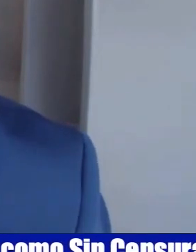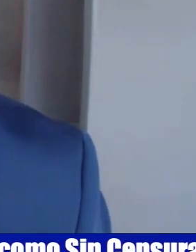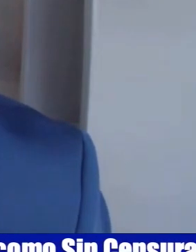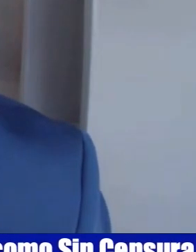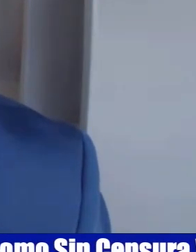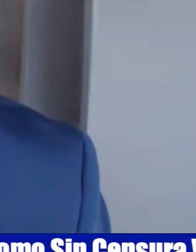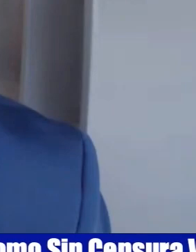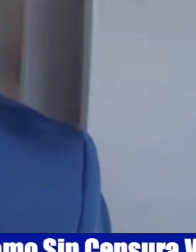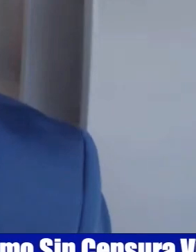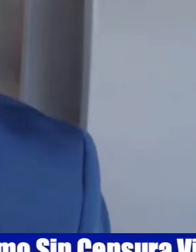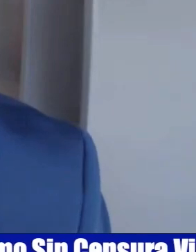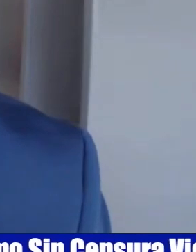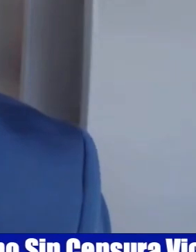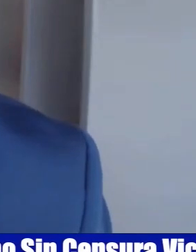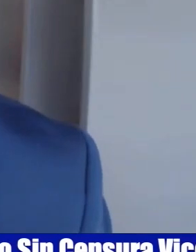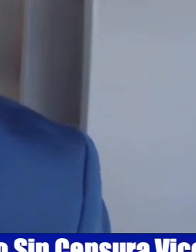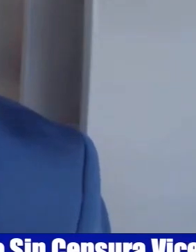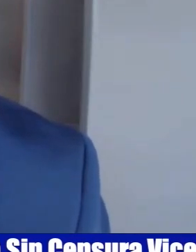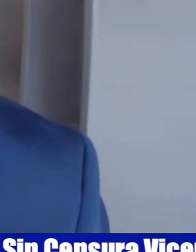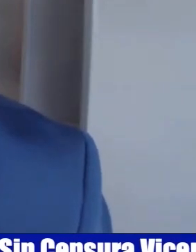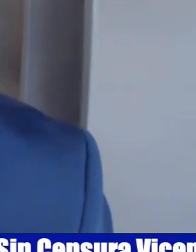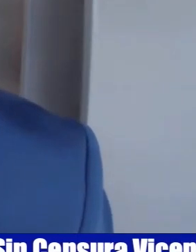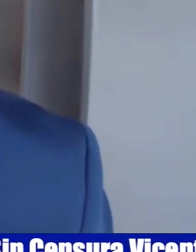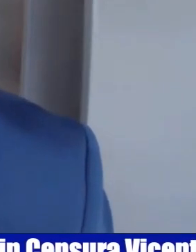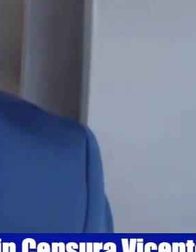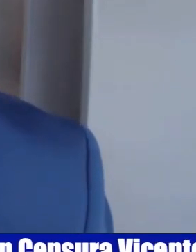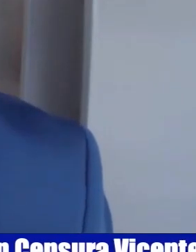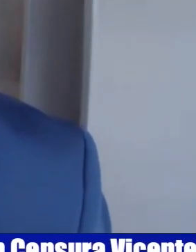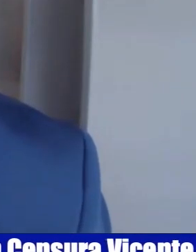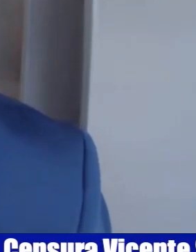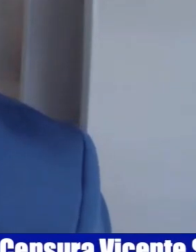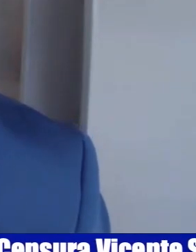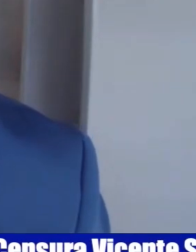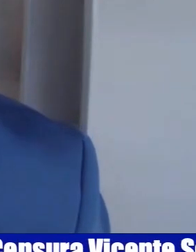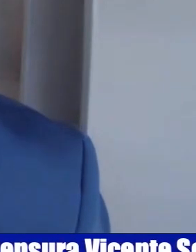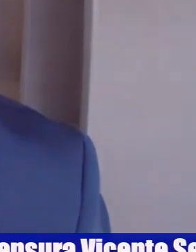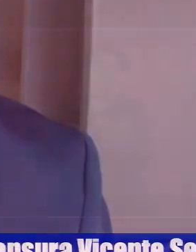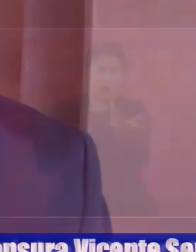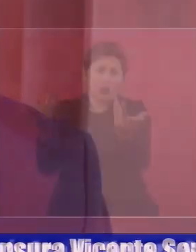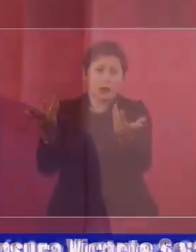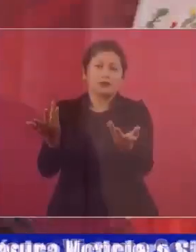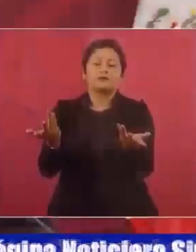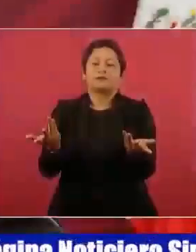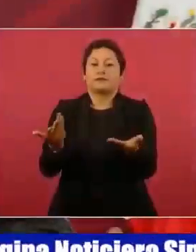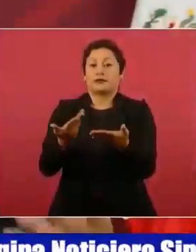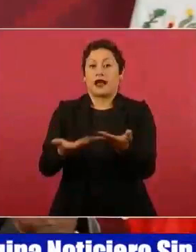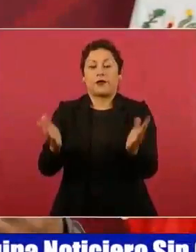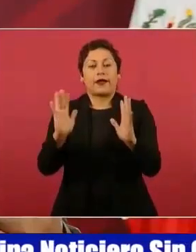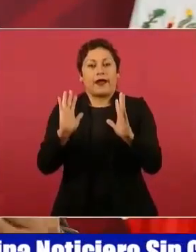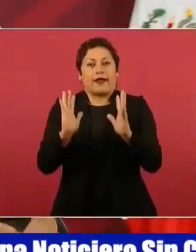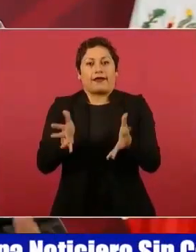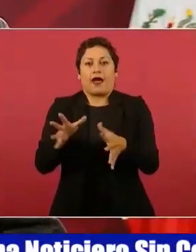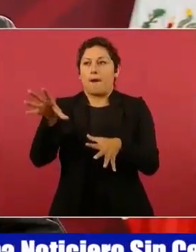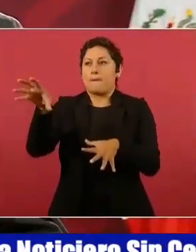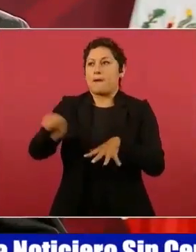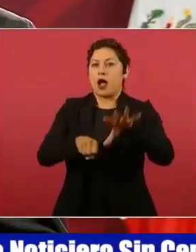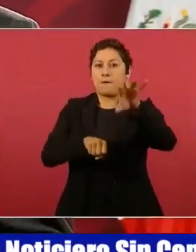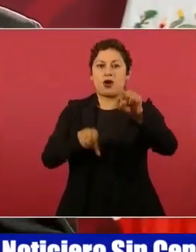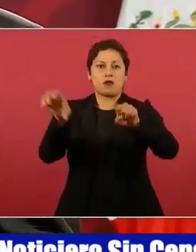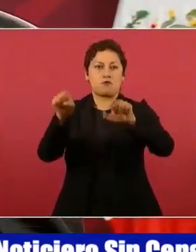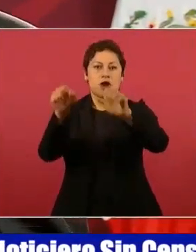este extracto que es muy interesante, pues rememora cuando este amigo le dice, ¿te acuerdas cuando nadie quería inscribirse